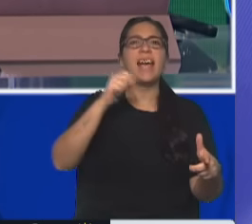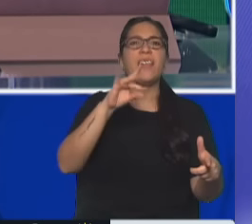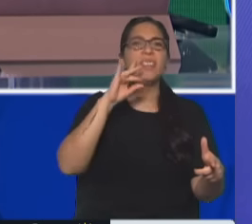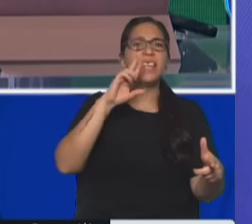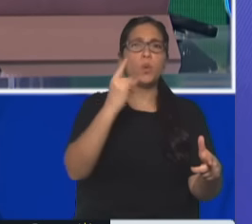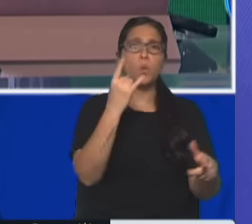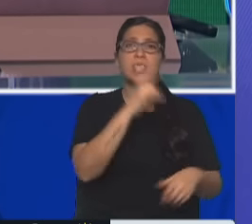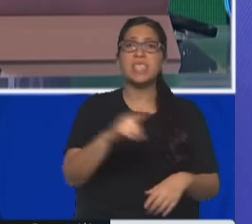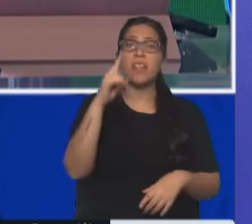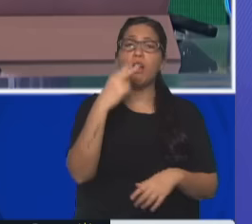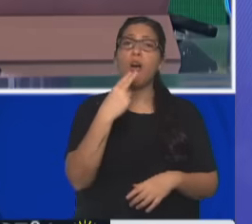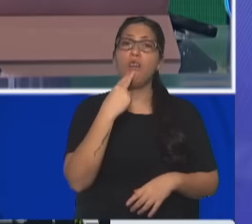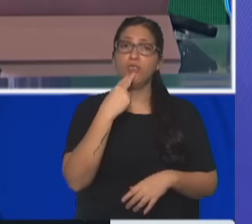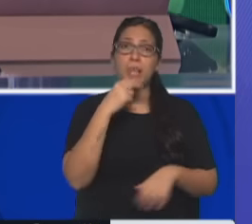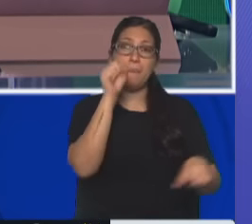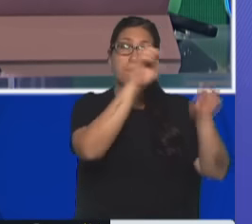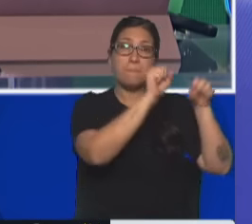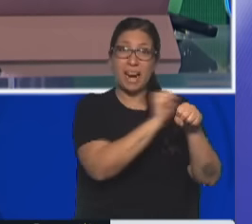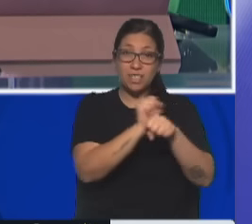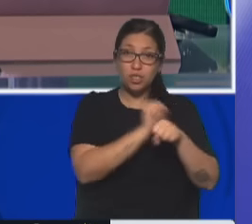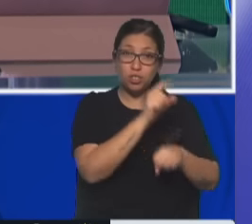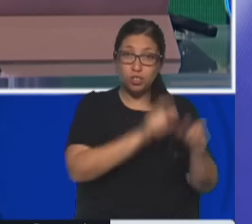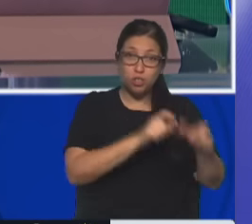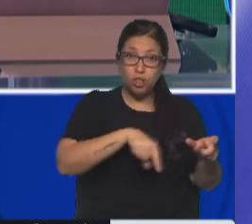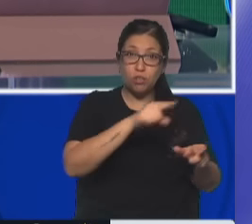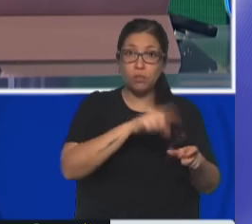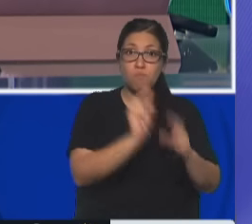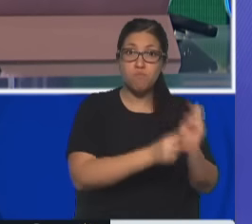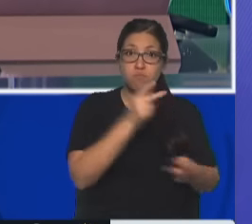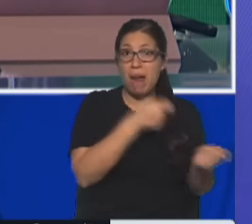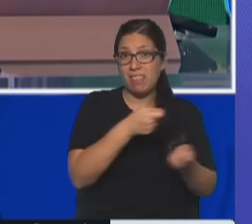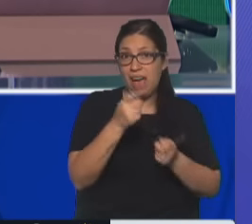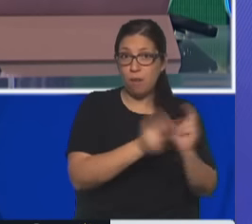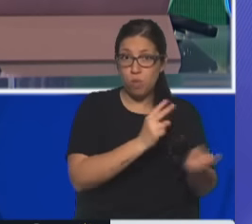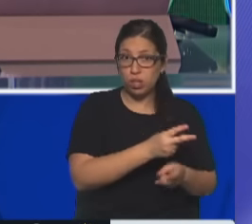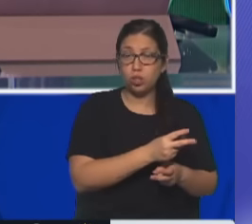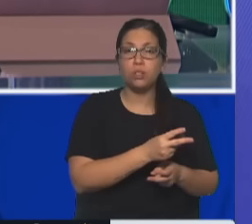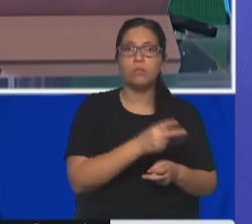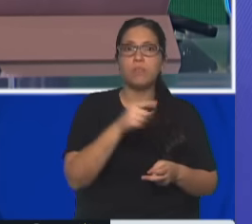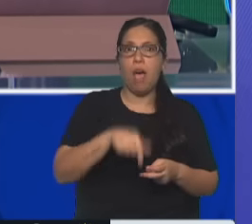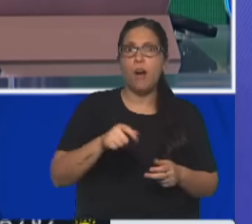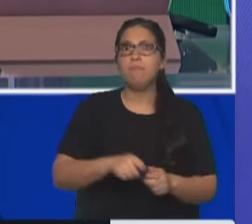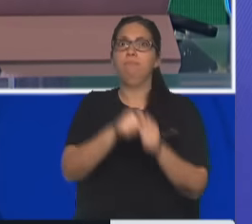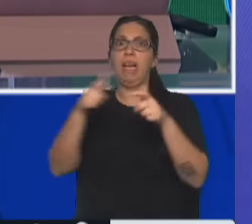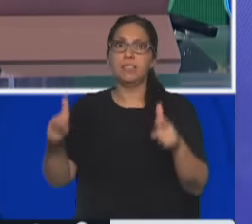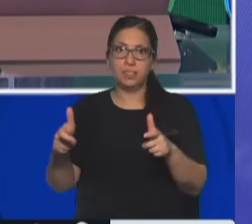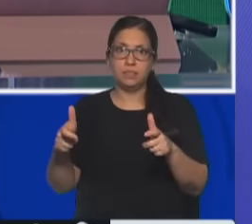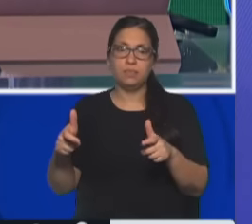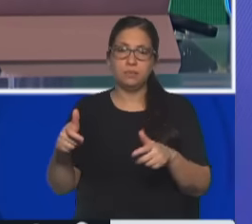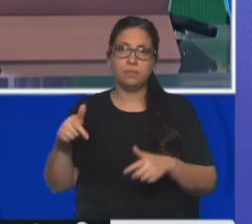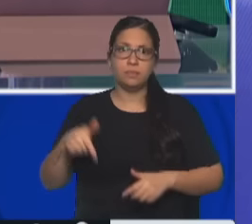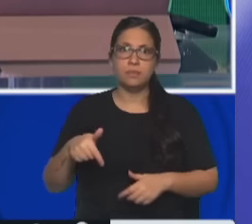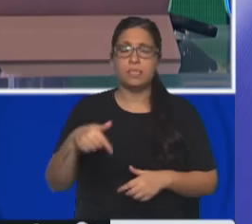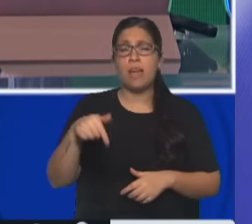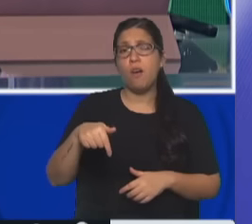a 111 presos, que era el más letal hasta ese momento. Y es un dato interesante, sobre todo, analizar qué puede pasar con el